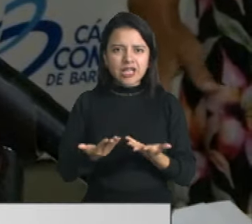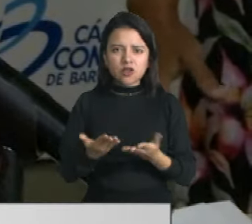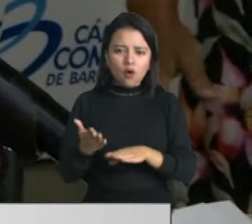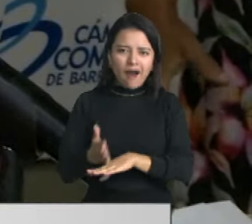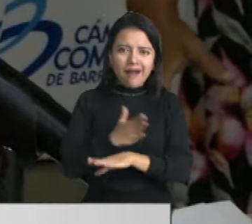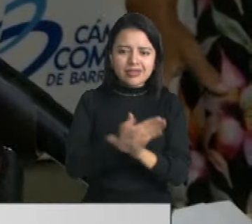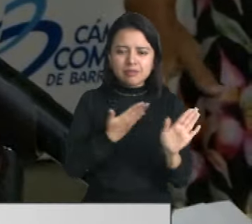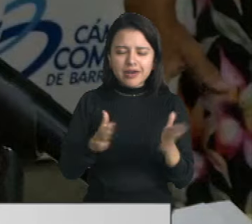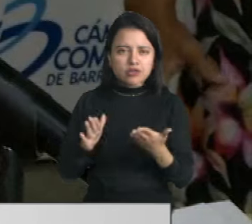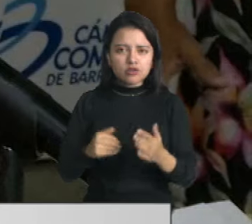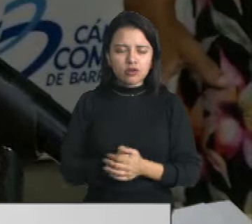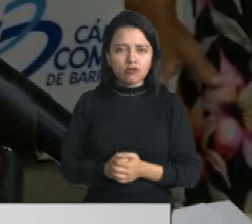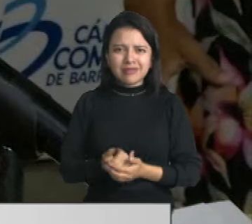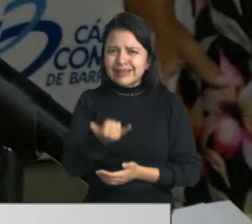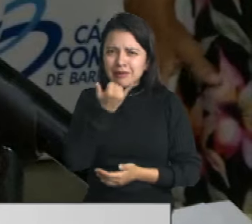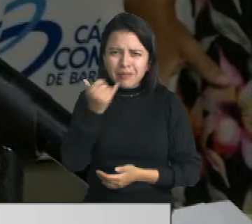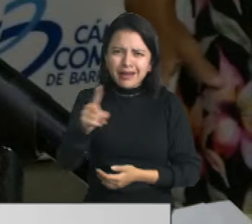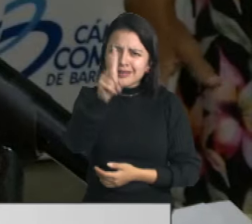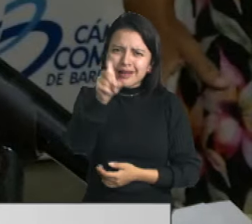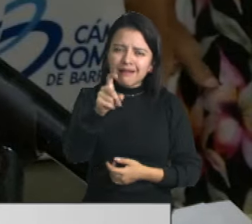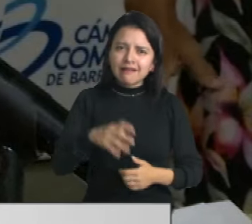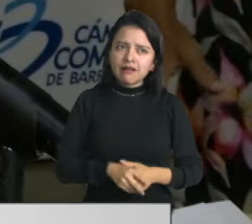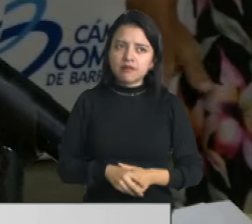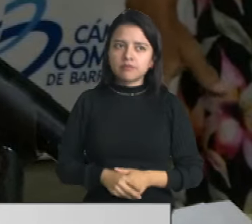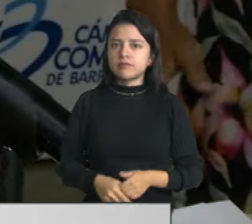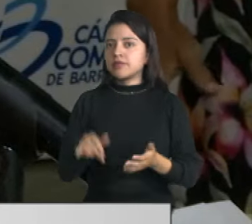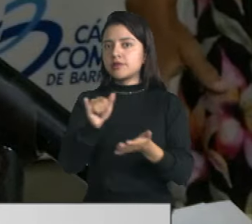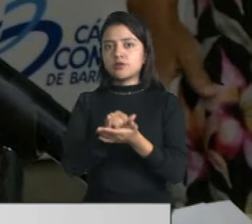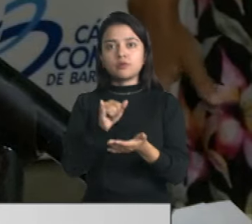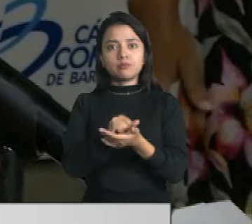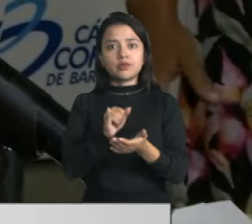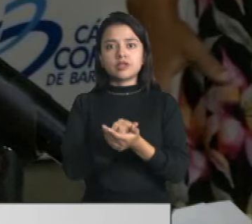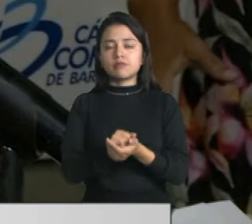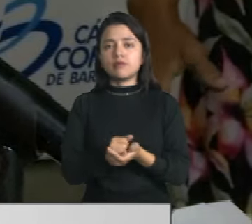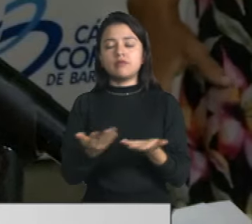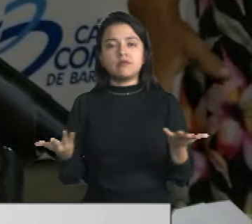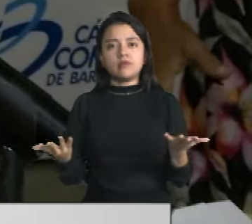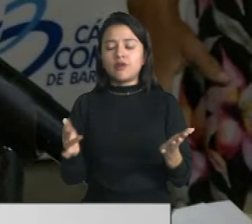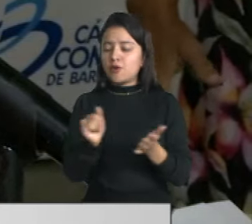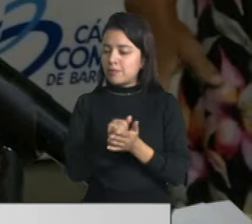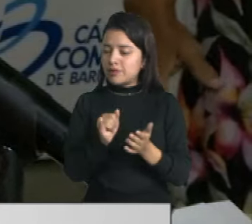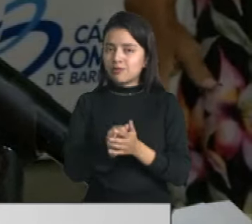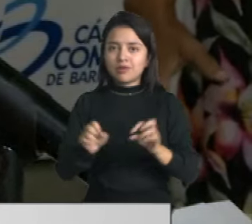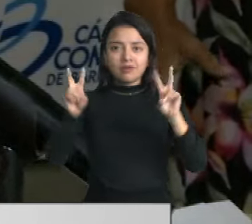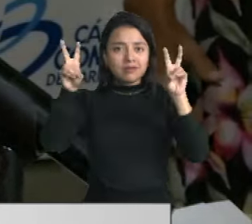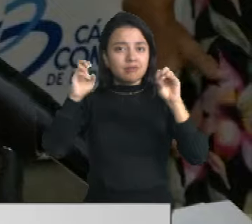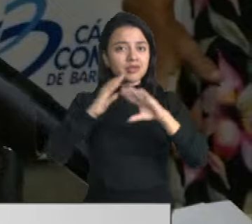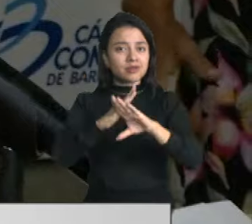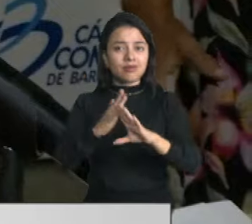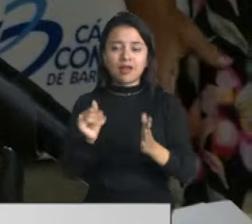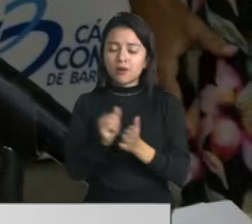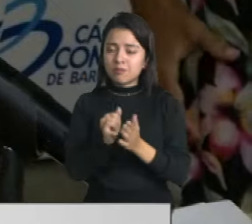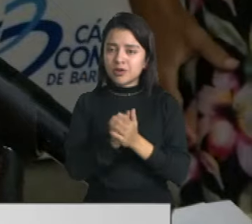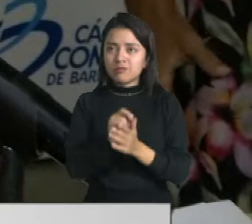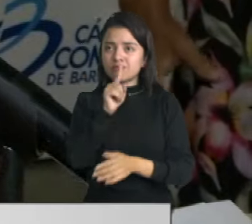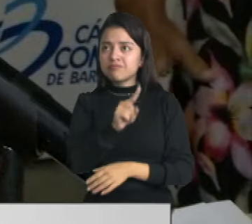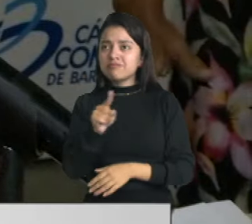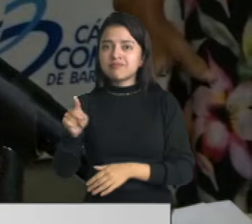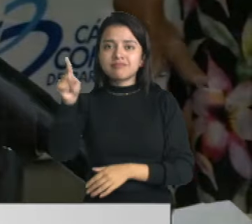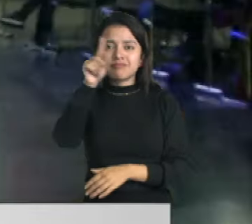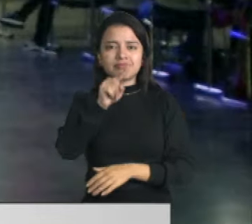pasando. Casi que es lo mismo que estamos reclamando en otros escenarios del país frente a los temas de seguridad. Esto no es